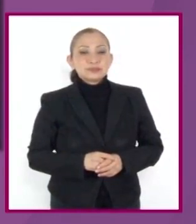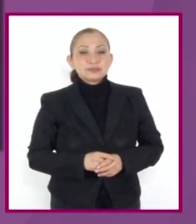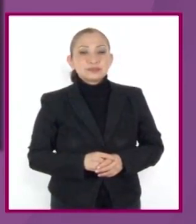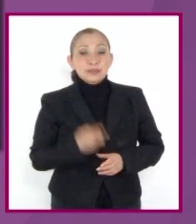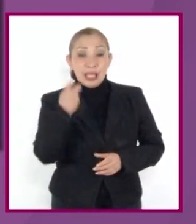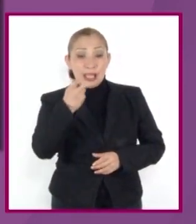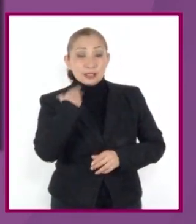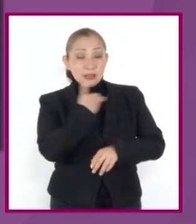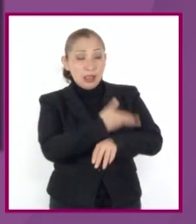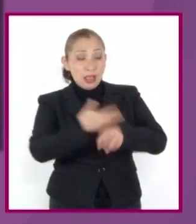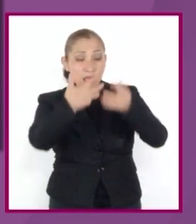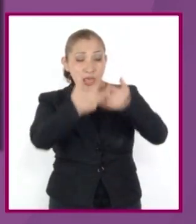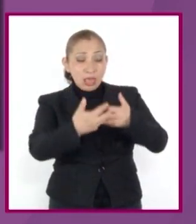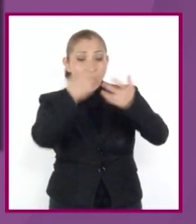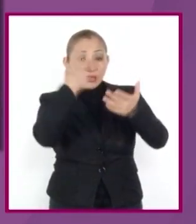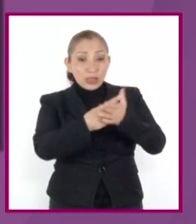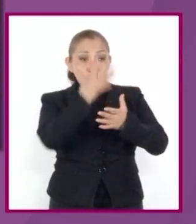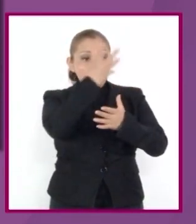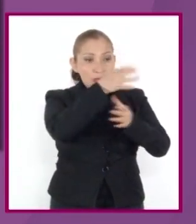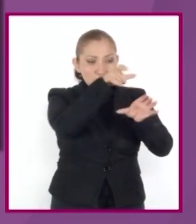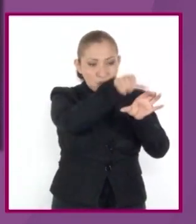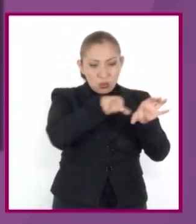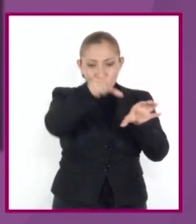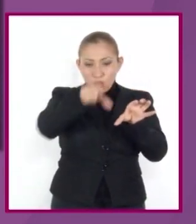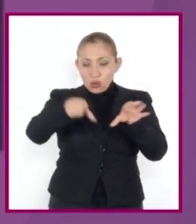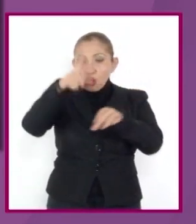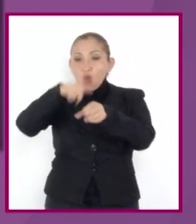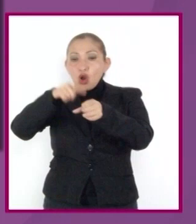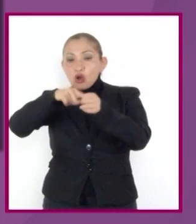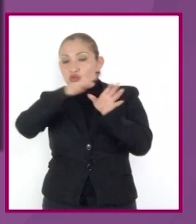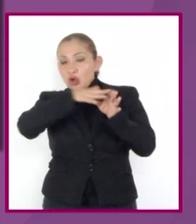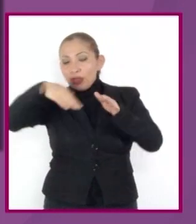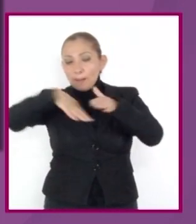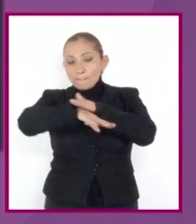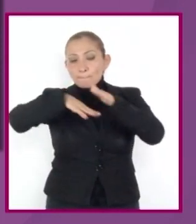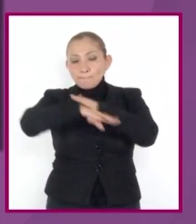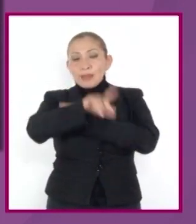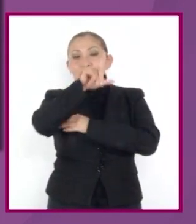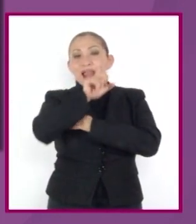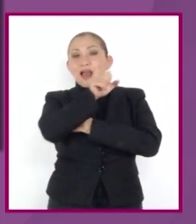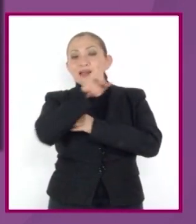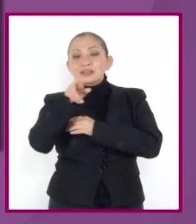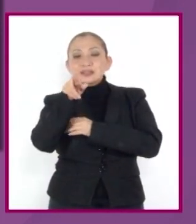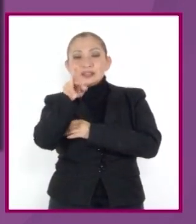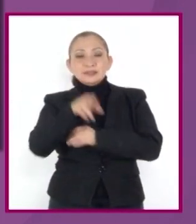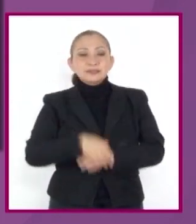Este proceso ocurre dentro de los 4 cartuchos de color en todas las impresoras láser.